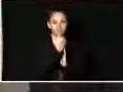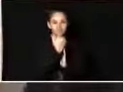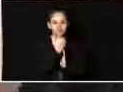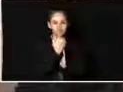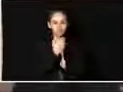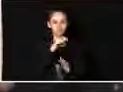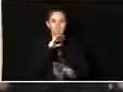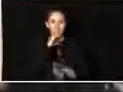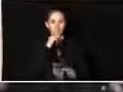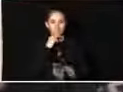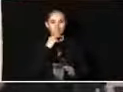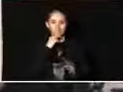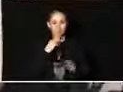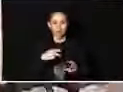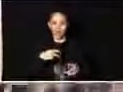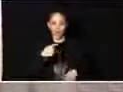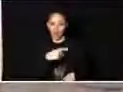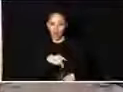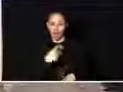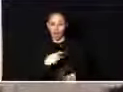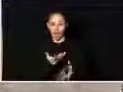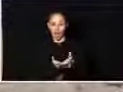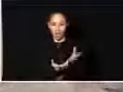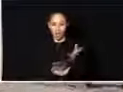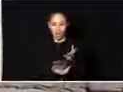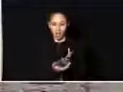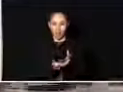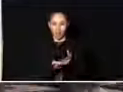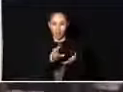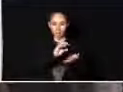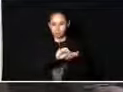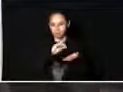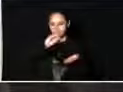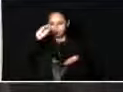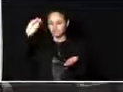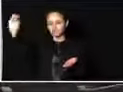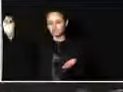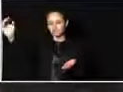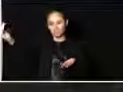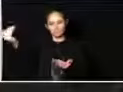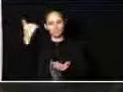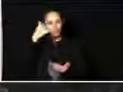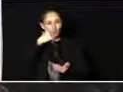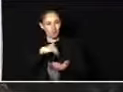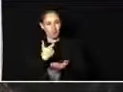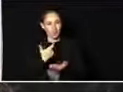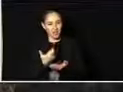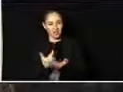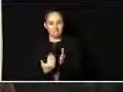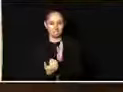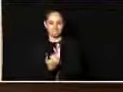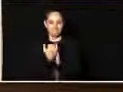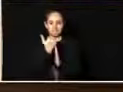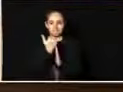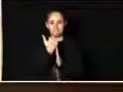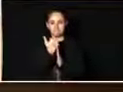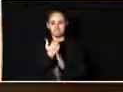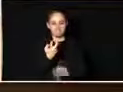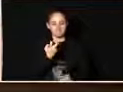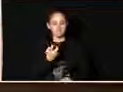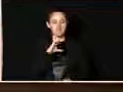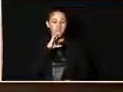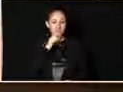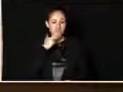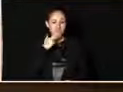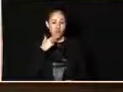y una derrama económica de más de 3.069 millones de pesos en sueldos y salarios en beneficio de la economía del estado